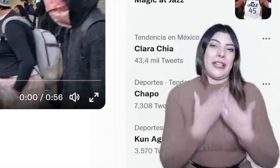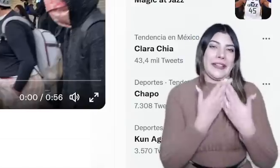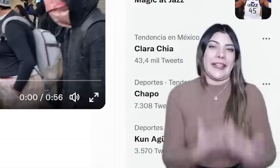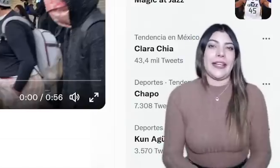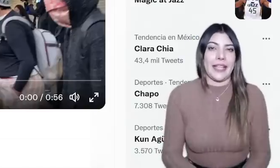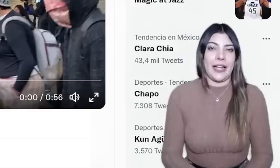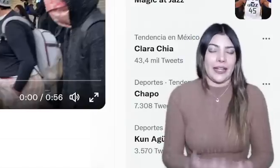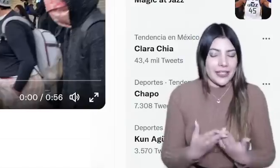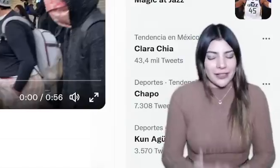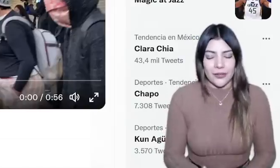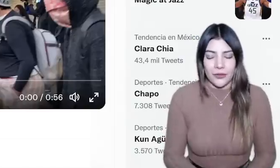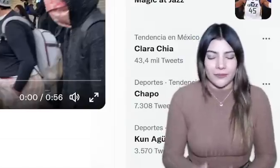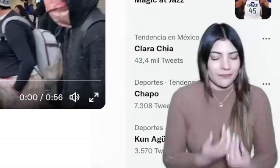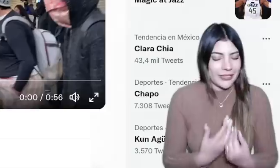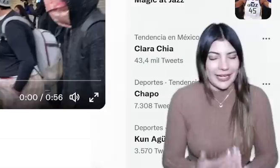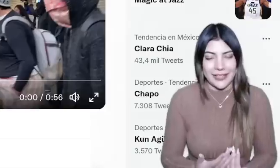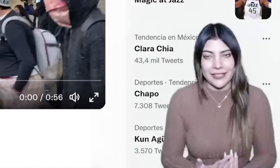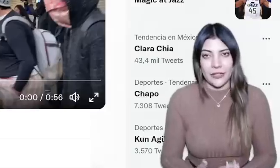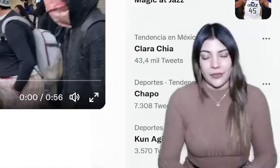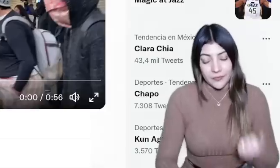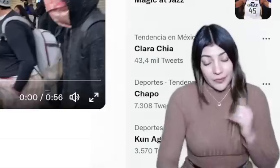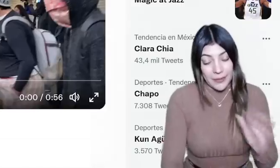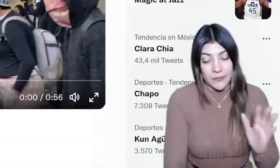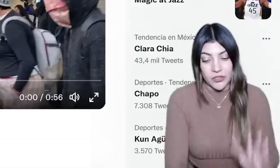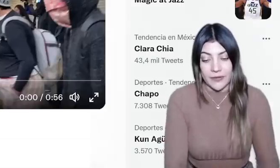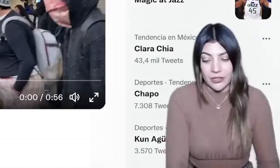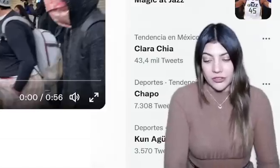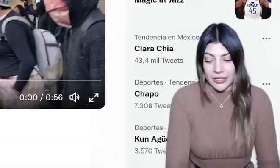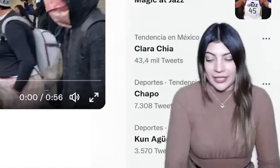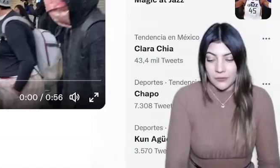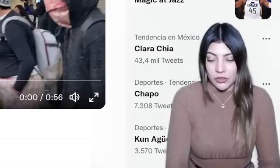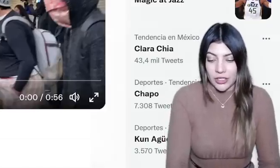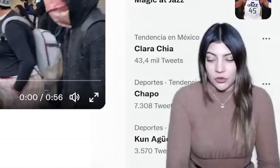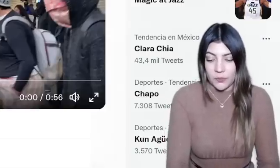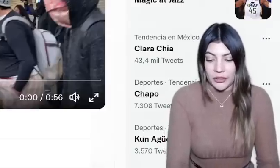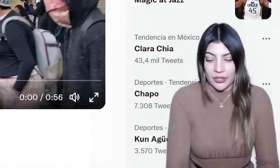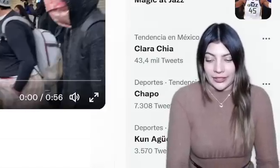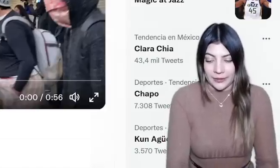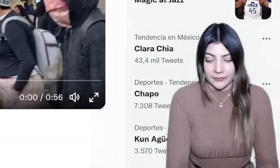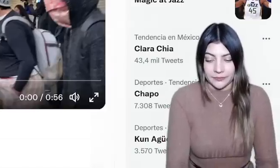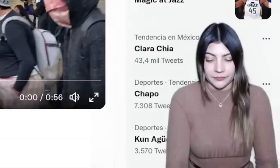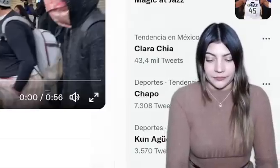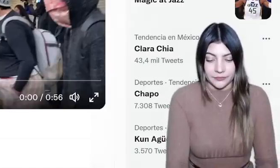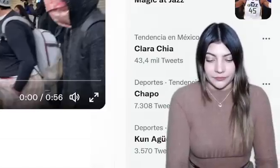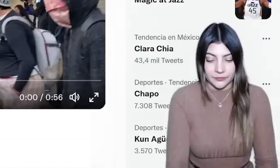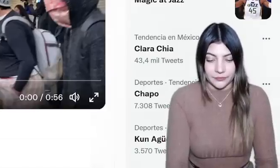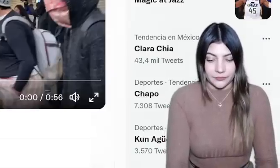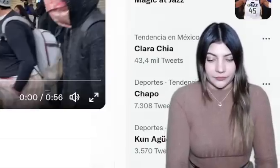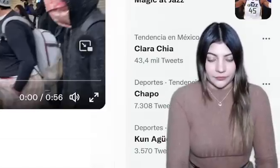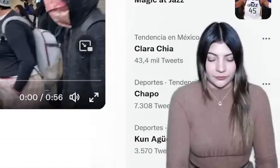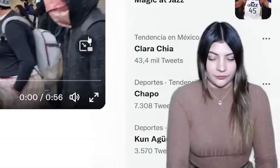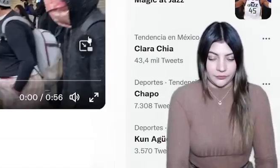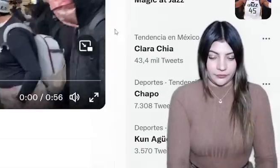hacer politiquería. Es algo clásico. Vamos a verlo y díganme ustedes su opinión aquí.